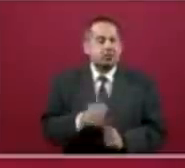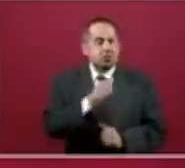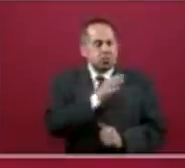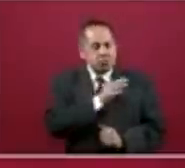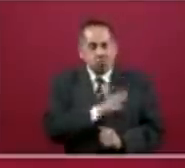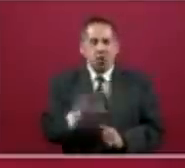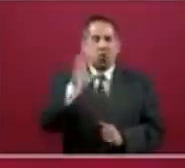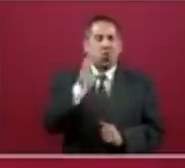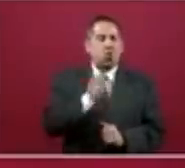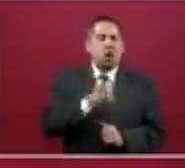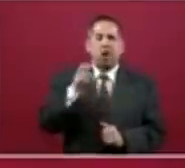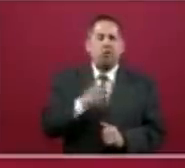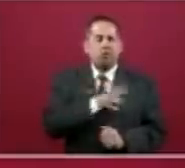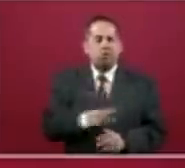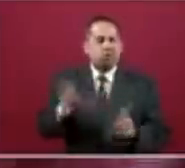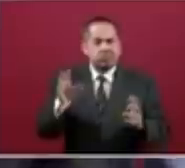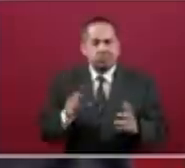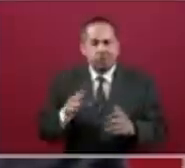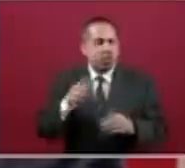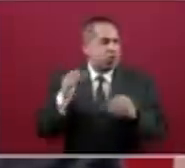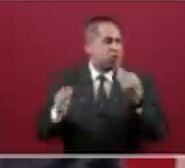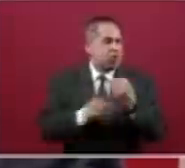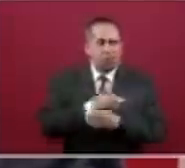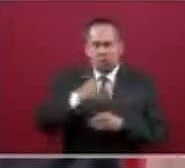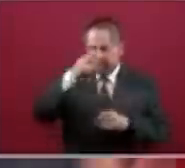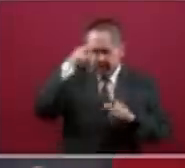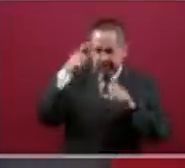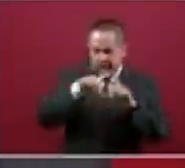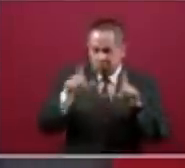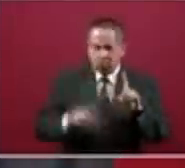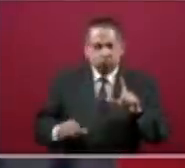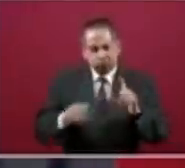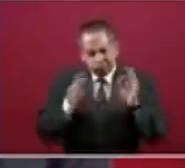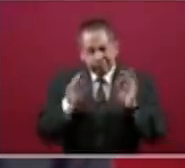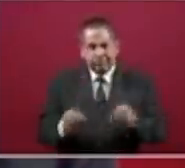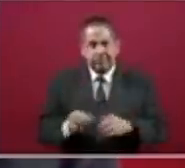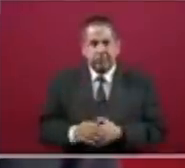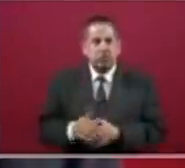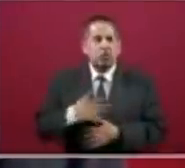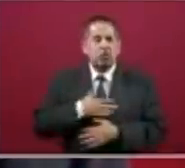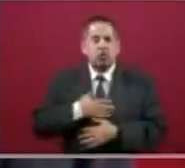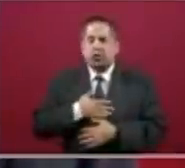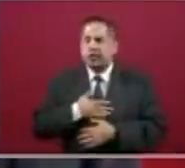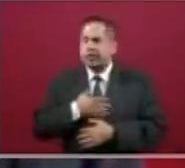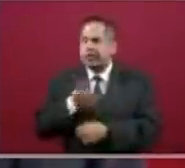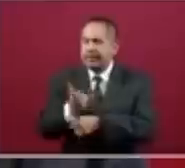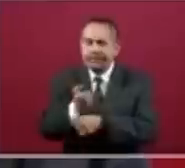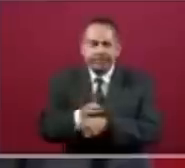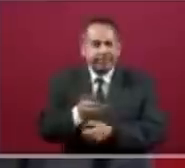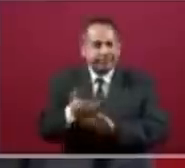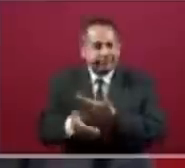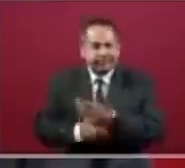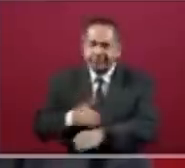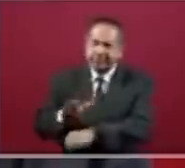hazaña de todos los mexicanos. Yo convoco a eso.